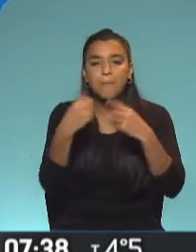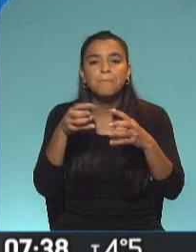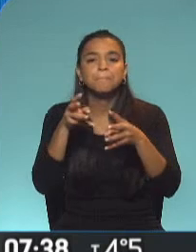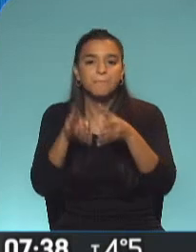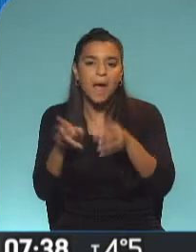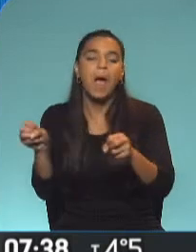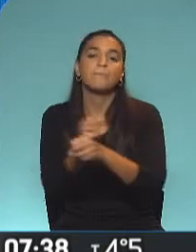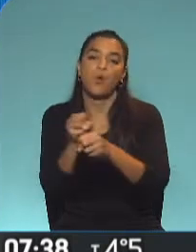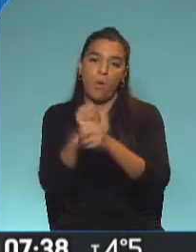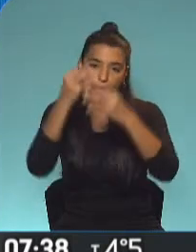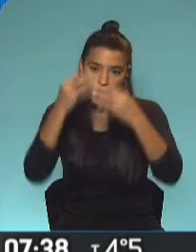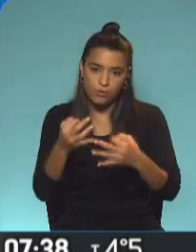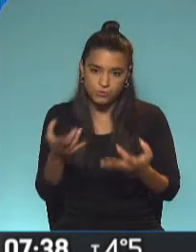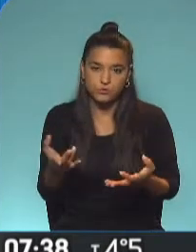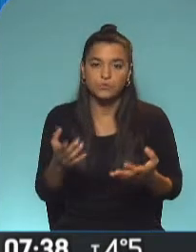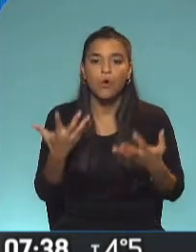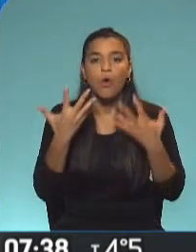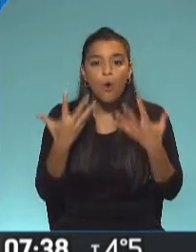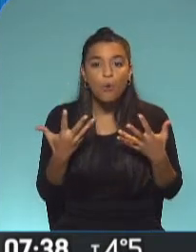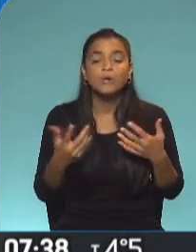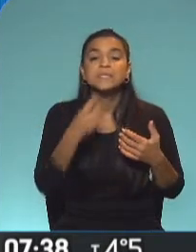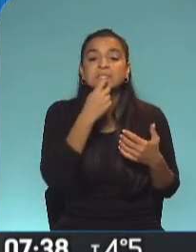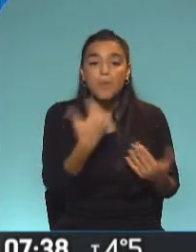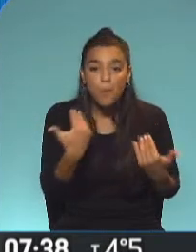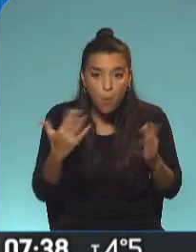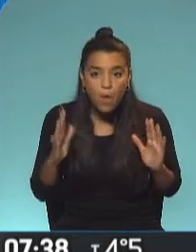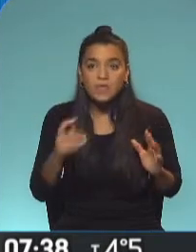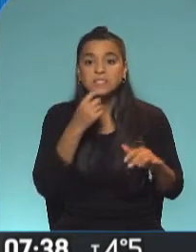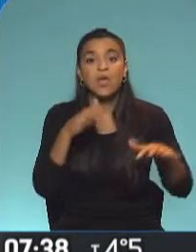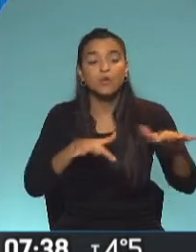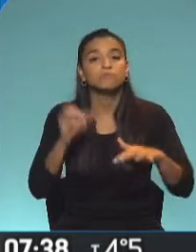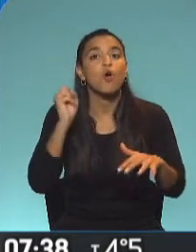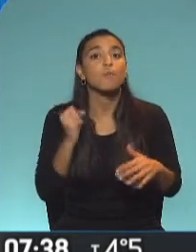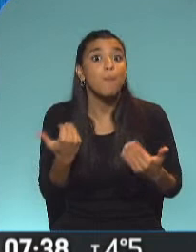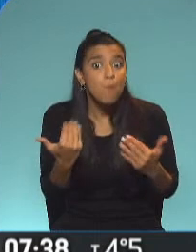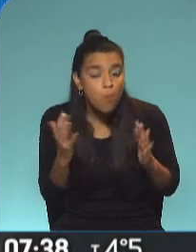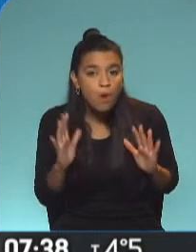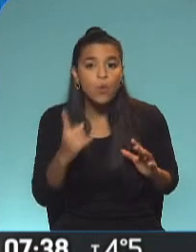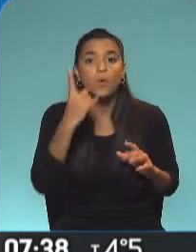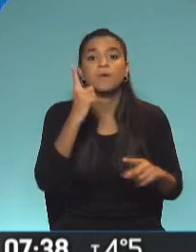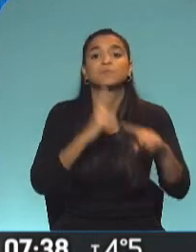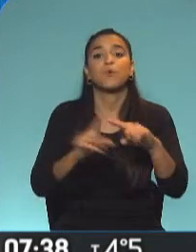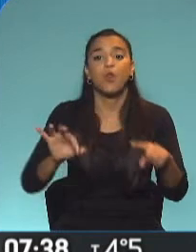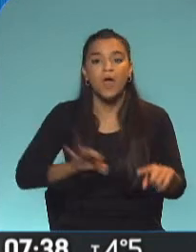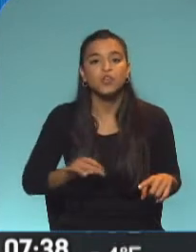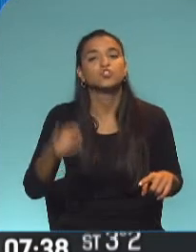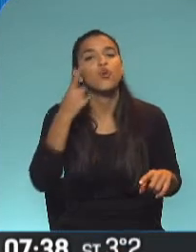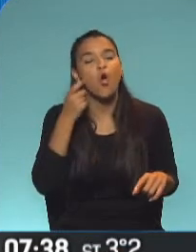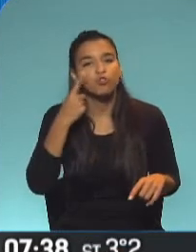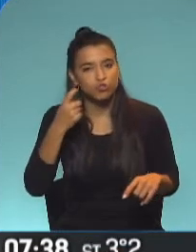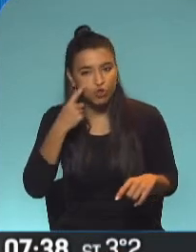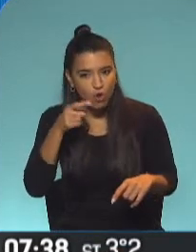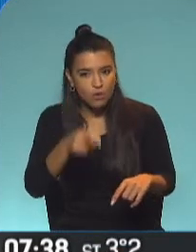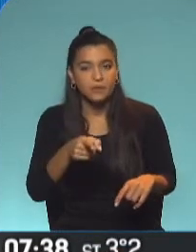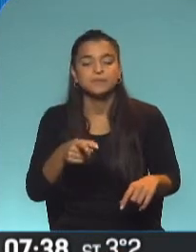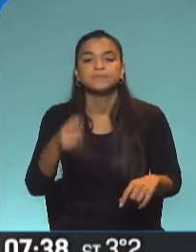estén aprobados. Y por supuesto, si se puede, si la situación económica lo permite, una vez al año hacer un control.